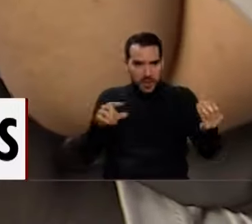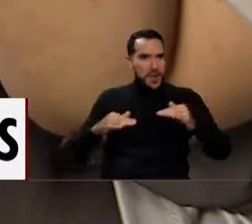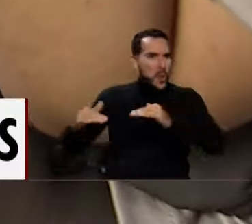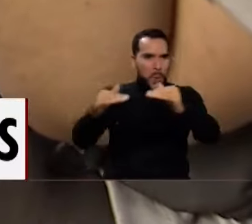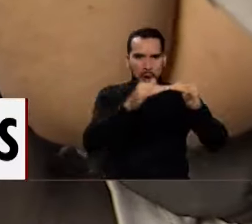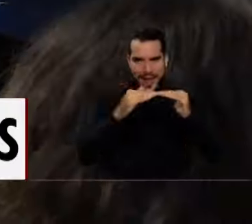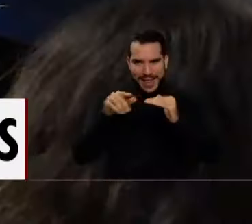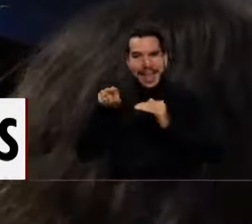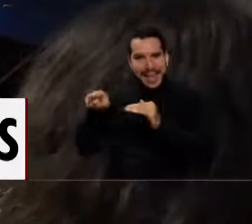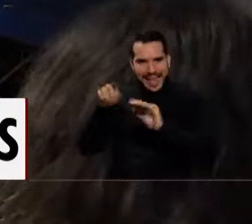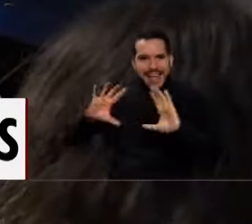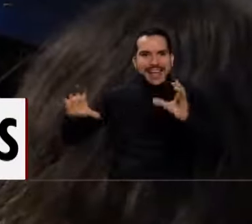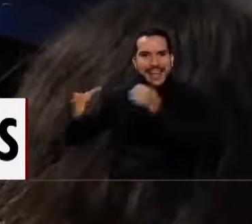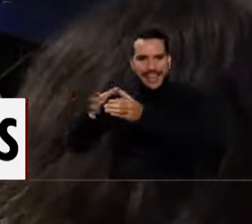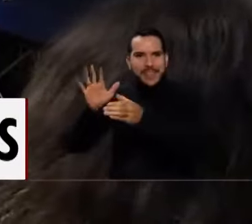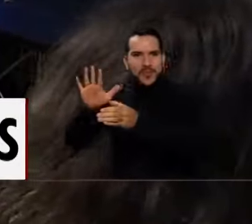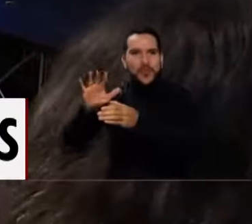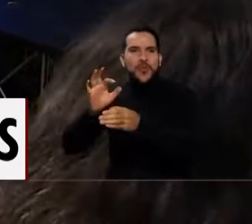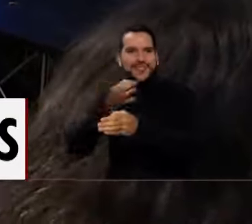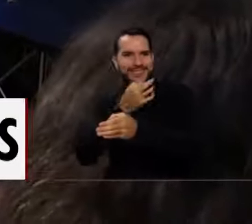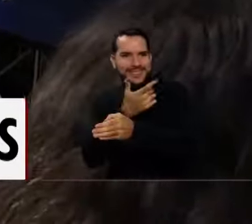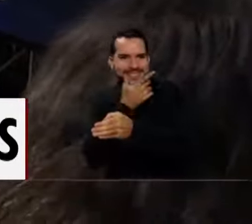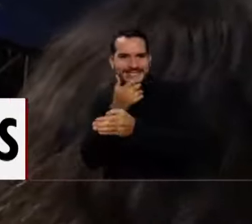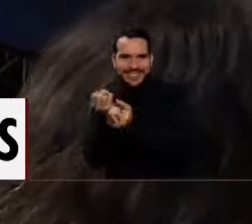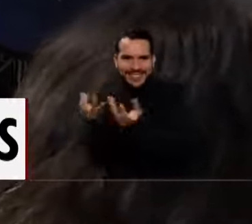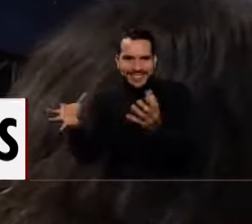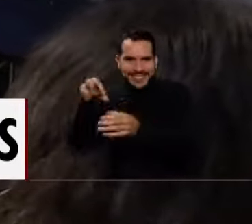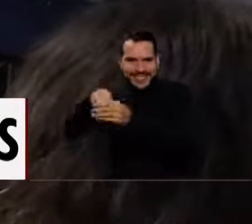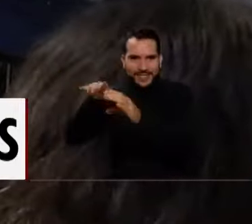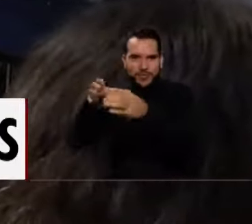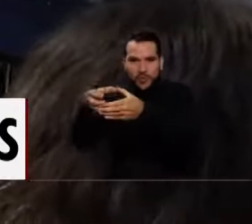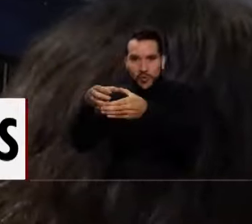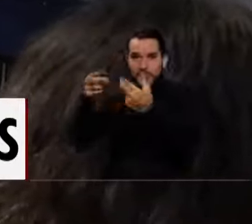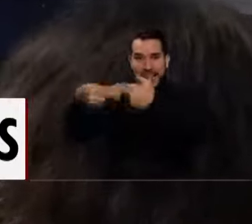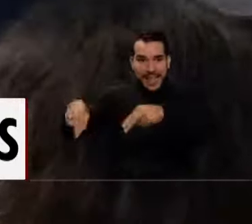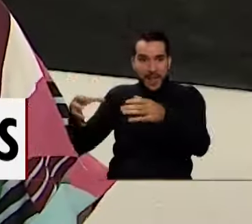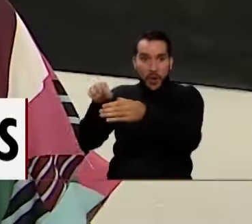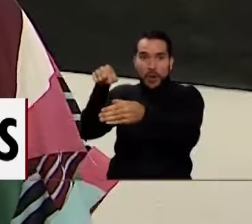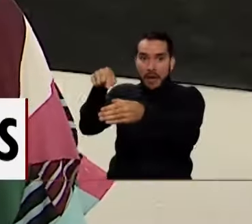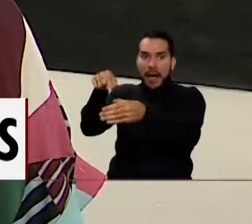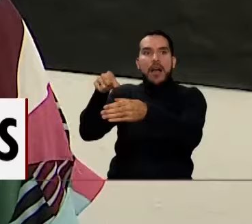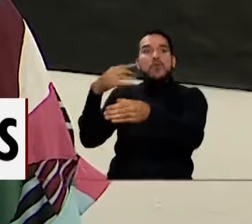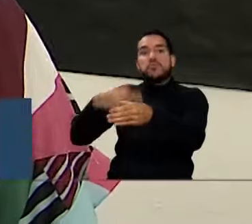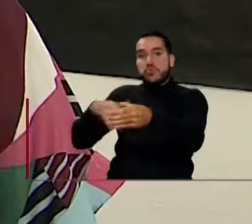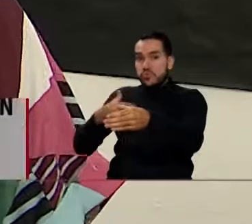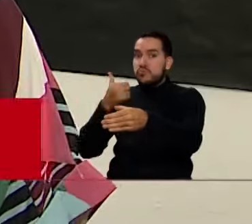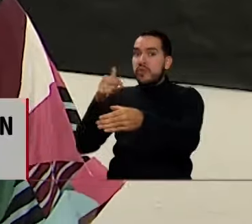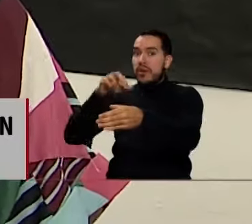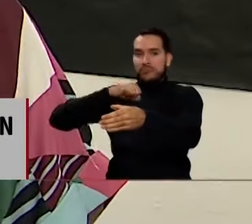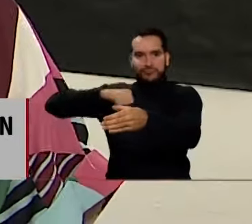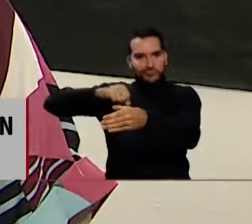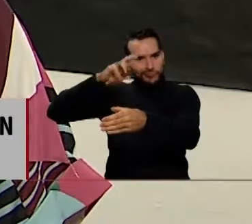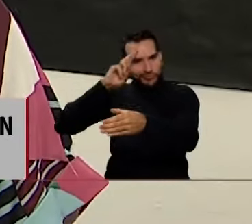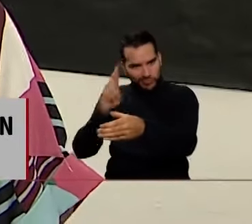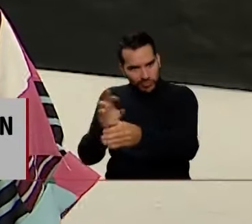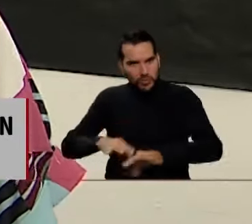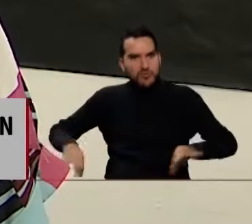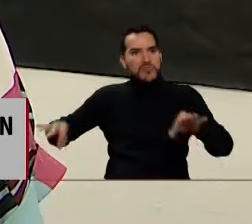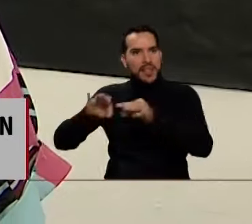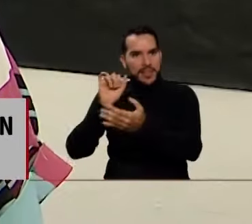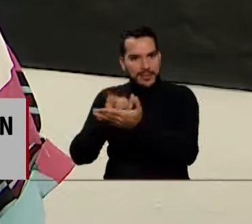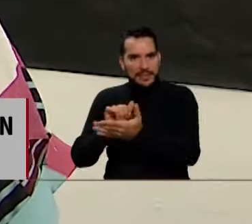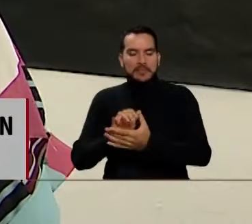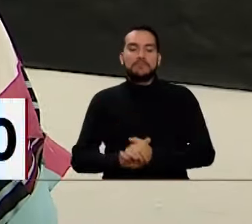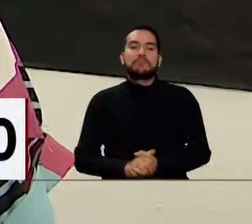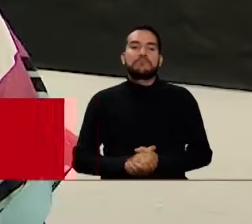hoy en sus derechos como ciudadanos, no de quinta, sino de primera. Empezamos a acompañar a través de estrategias de incidencia política